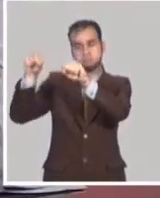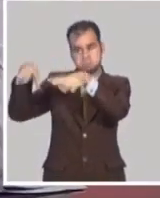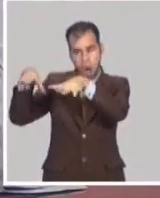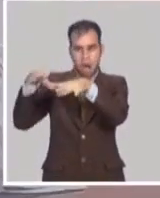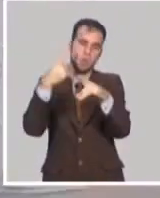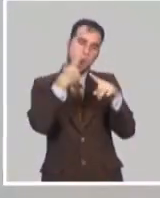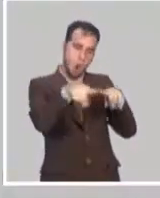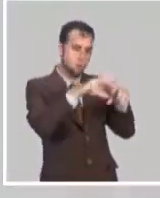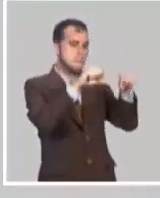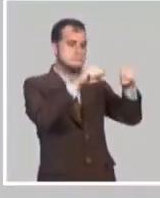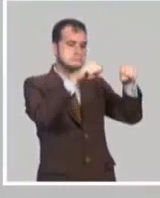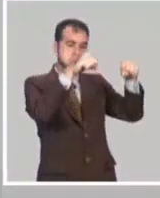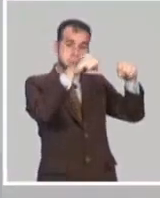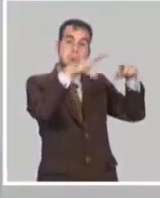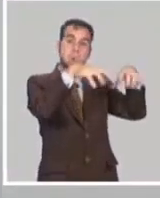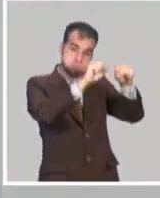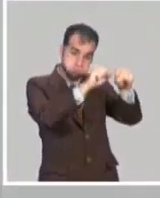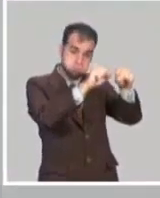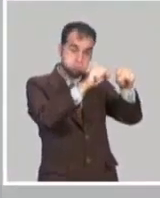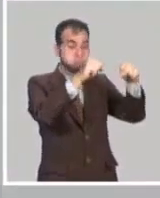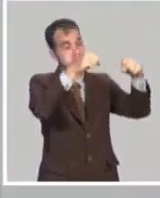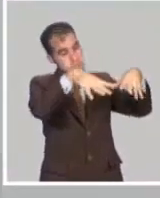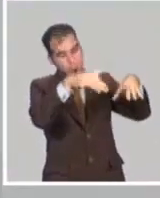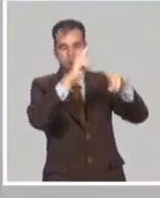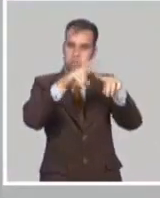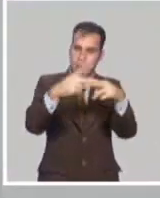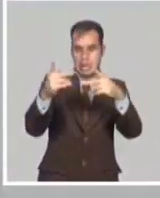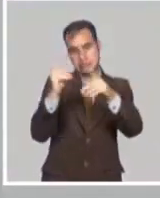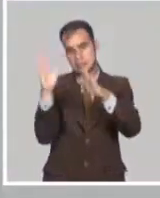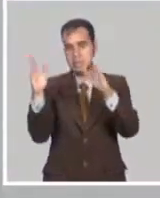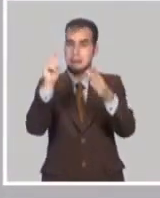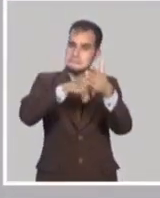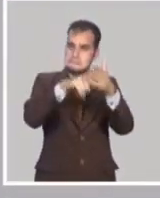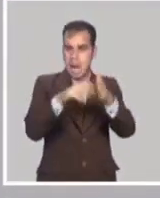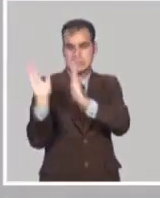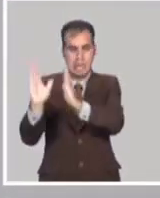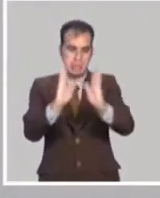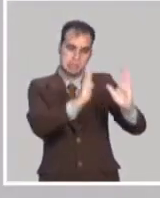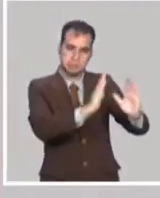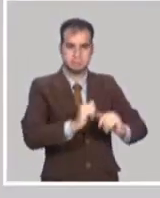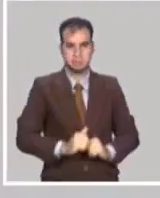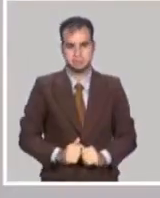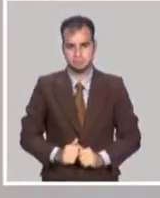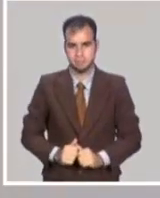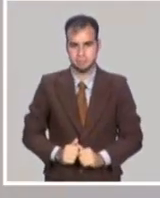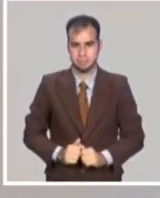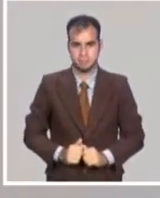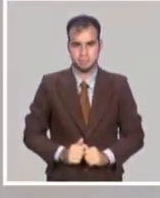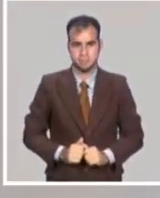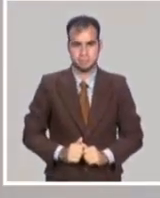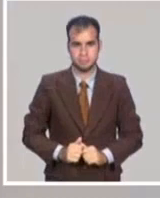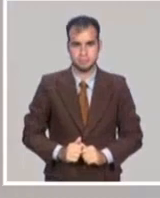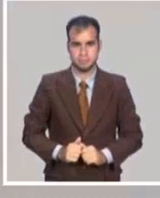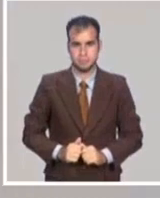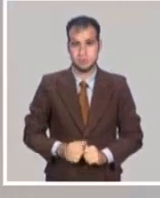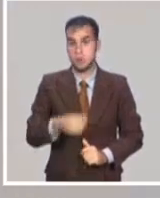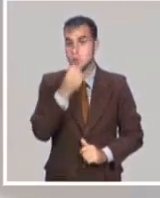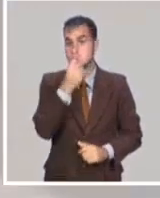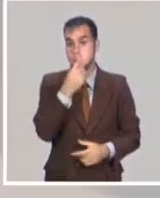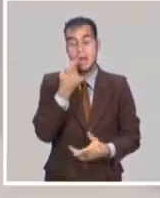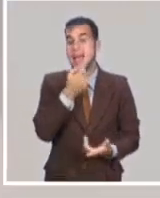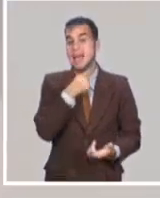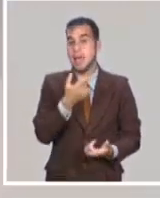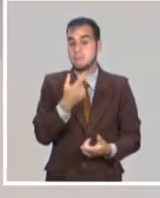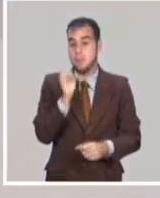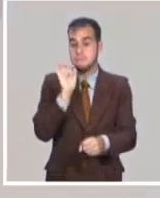fuera de esas veces que esté bajo el régimen de éste desde fuera de servicio y que después cuando se conecte puede haber alguna otra avería puntual